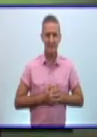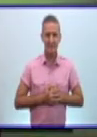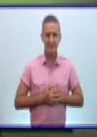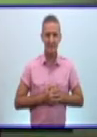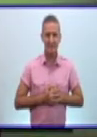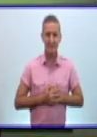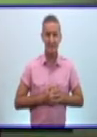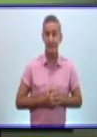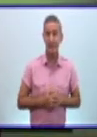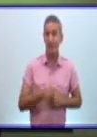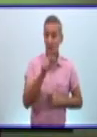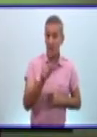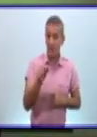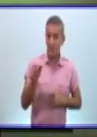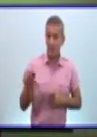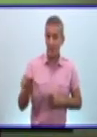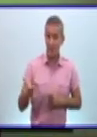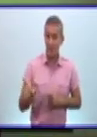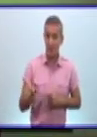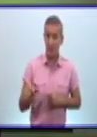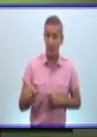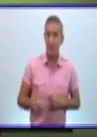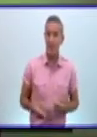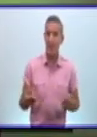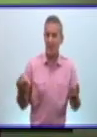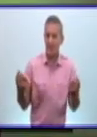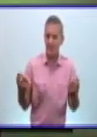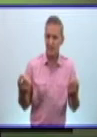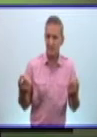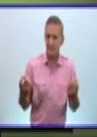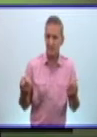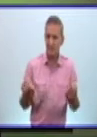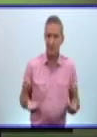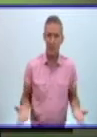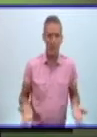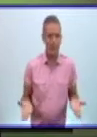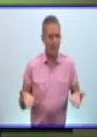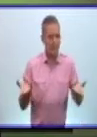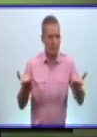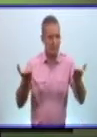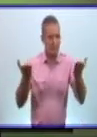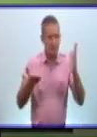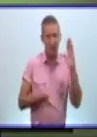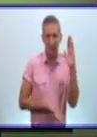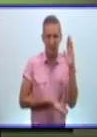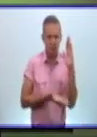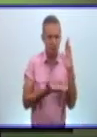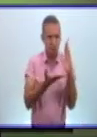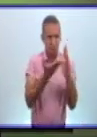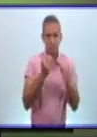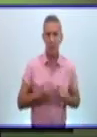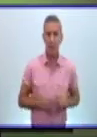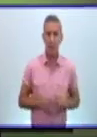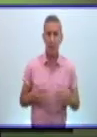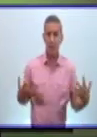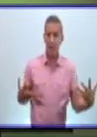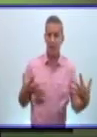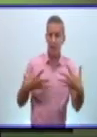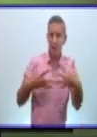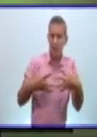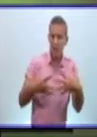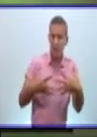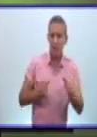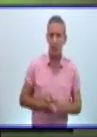El hombre, con el fin de satisfacer sus necesidades cada vez más crecientes, ha creado mezclas que no existen de forma